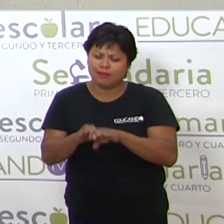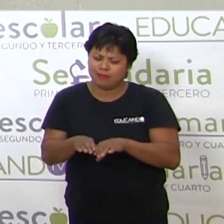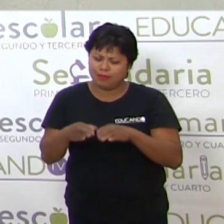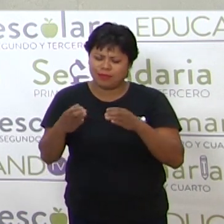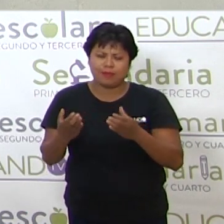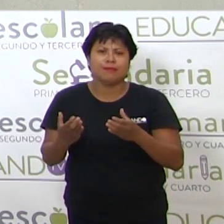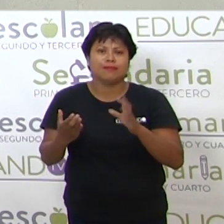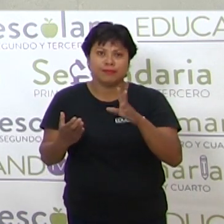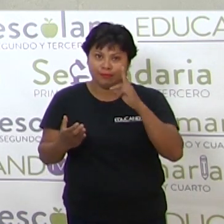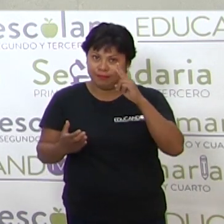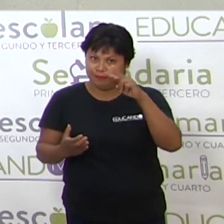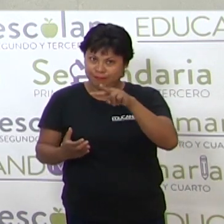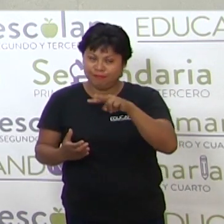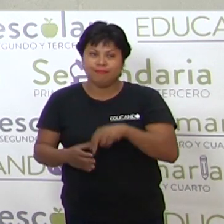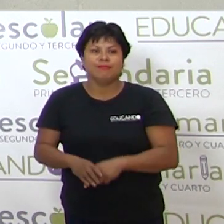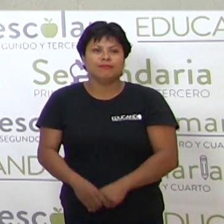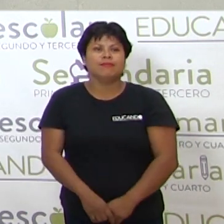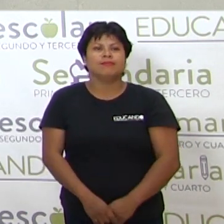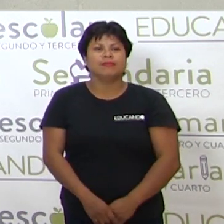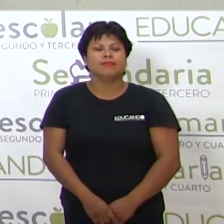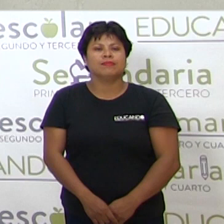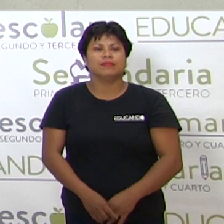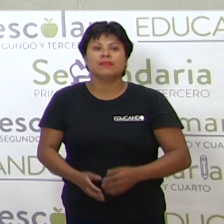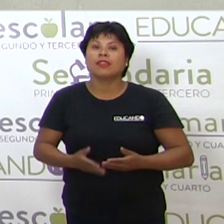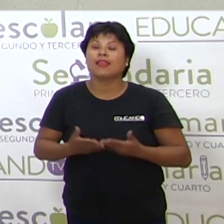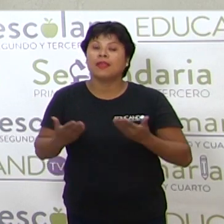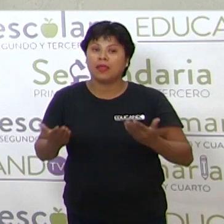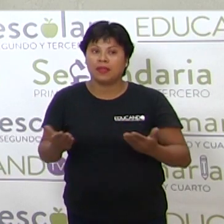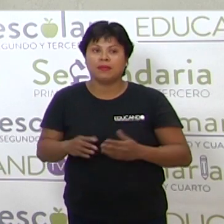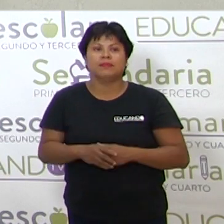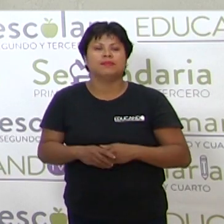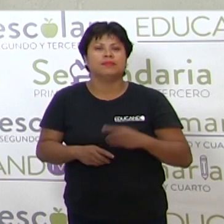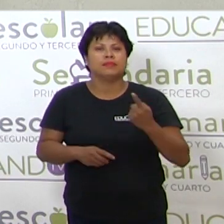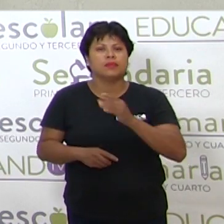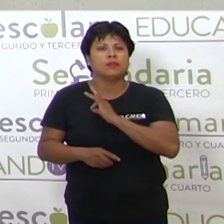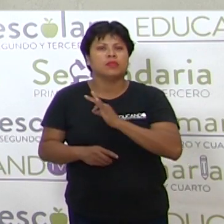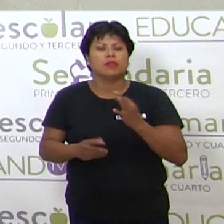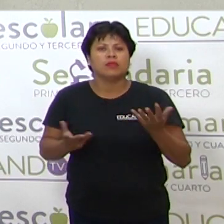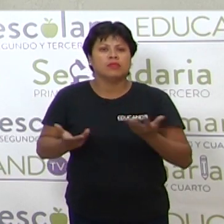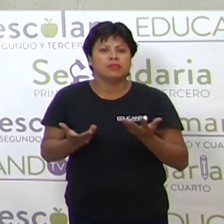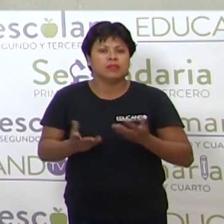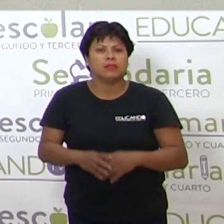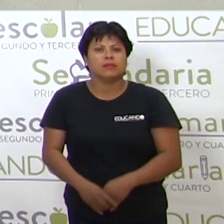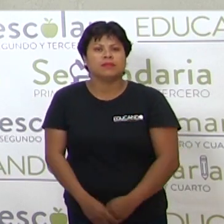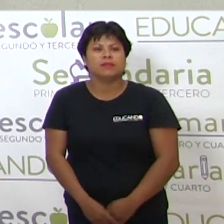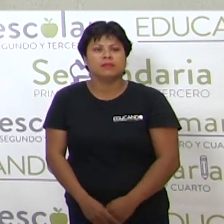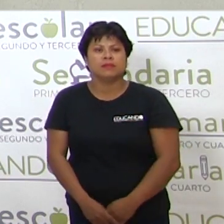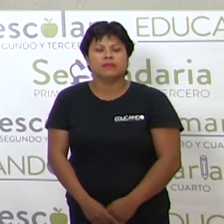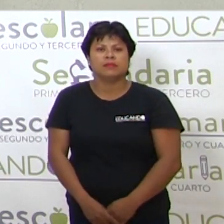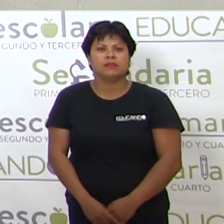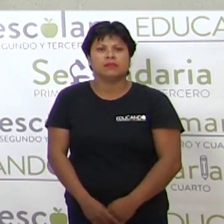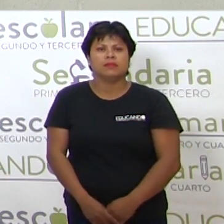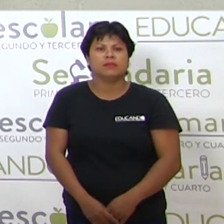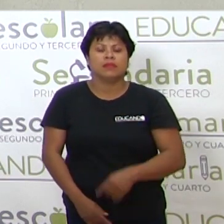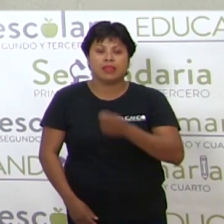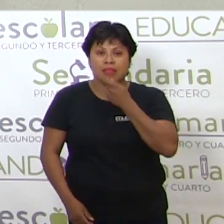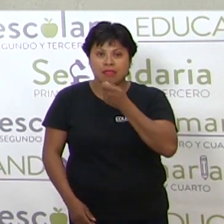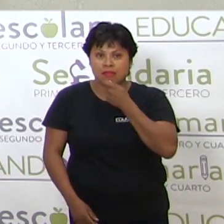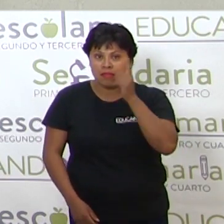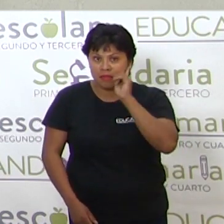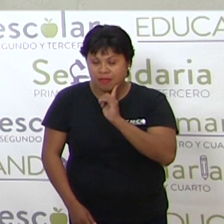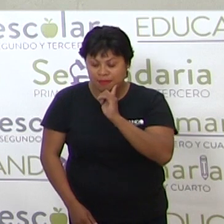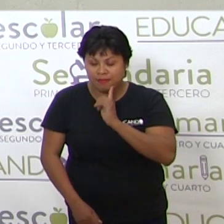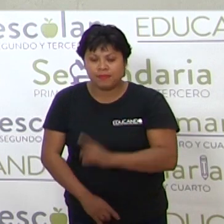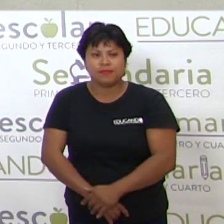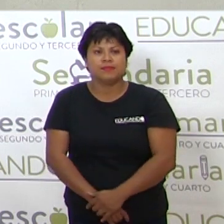bien ya se dieron cuenta ahora que pondríamos aquí la niña